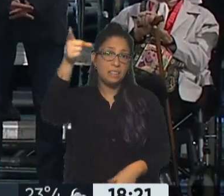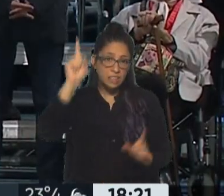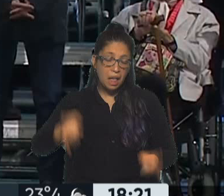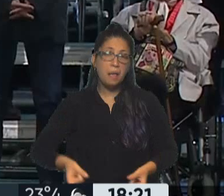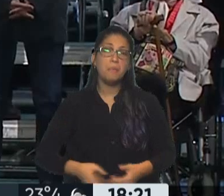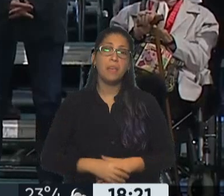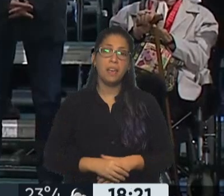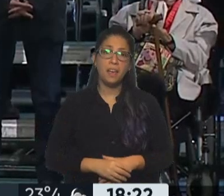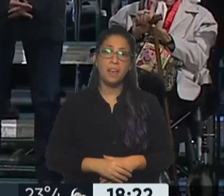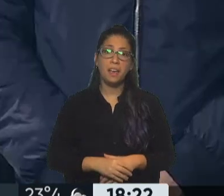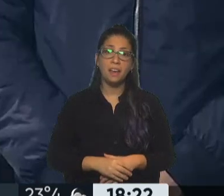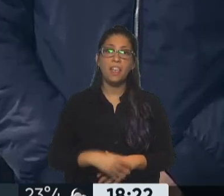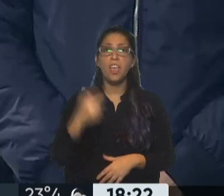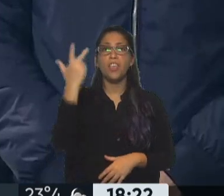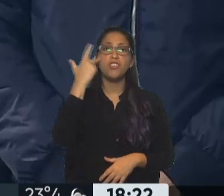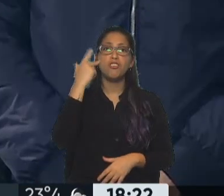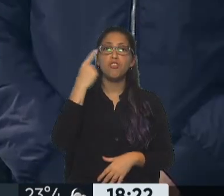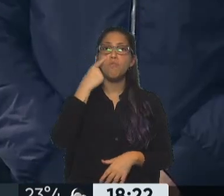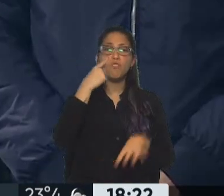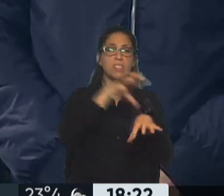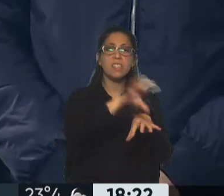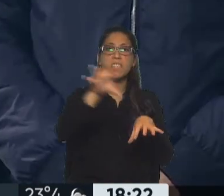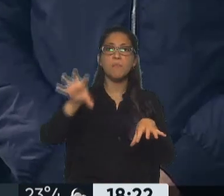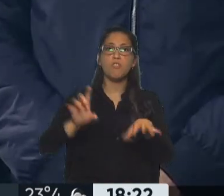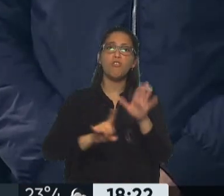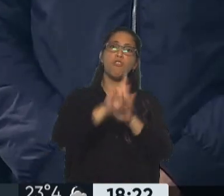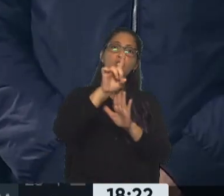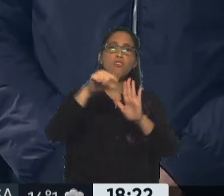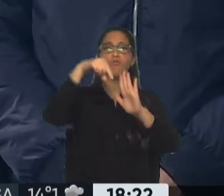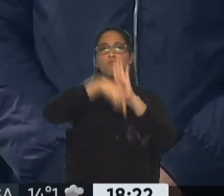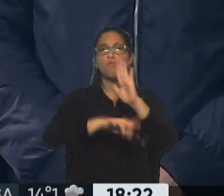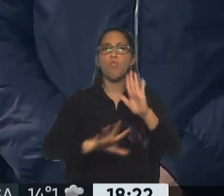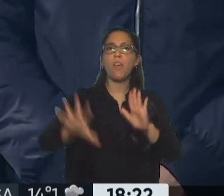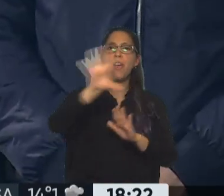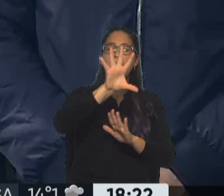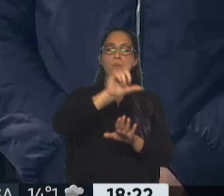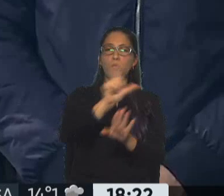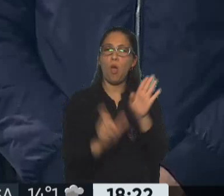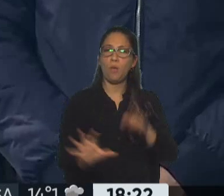principales 18 municipios del norte y sur del conurbano bonaerense,